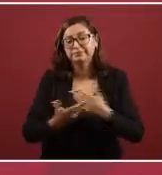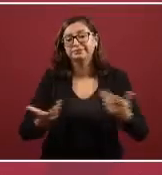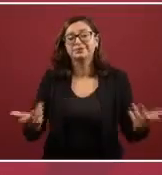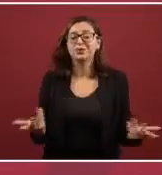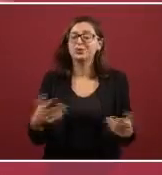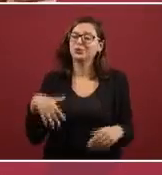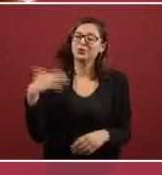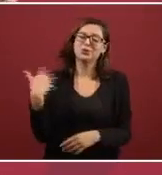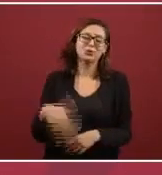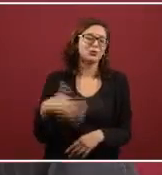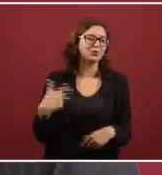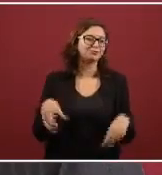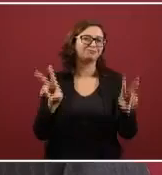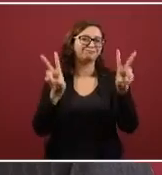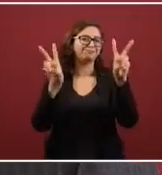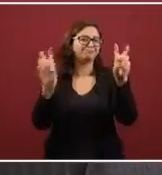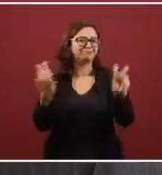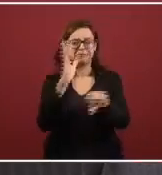genial la frase.